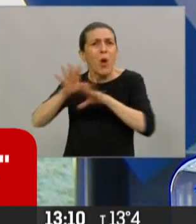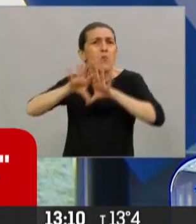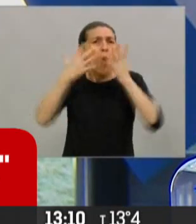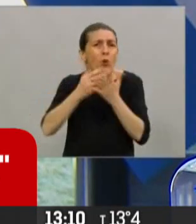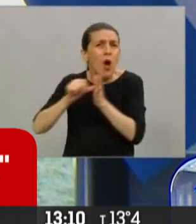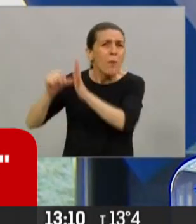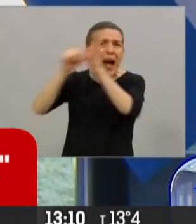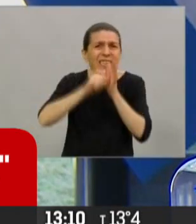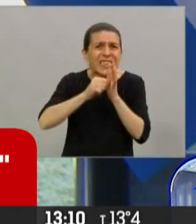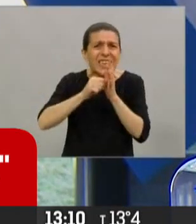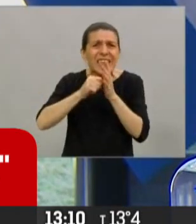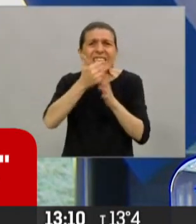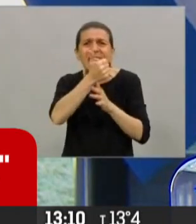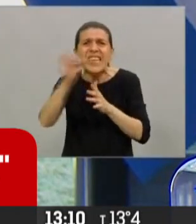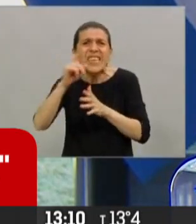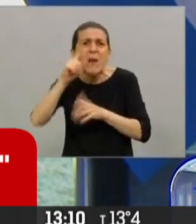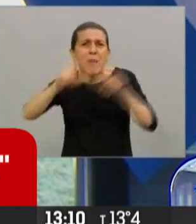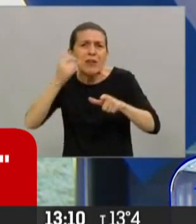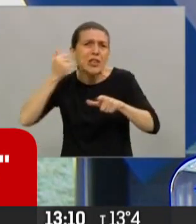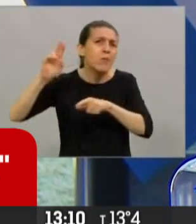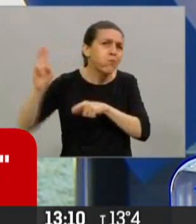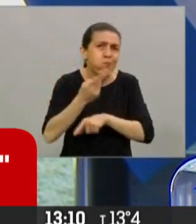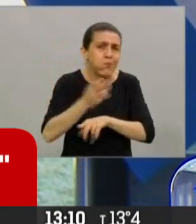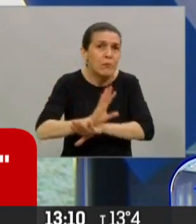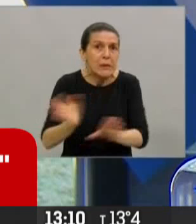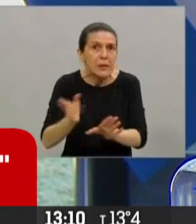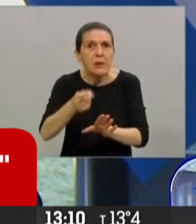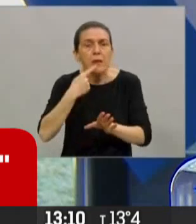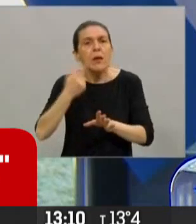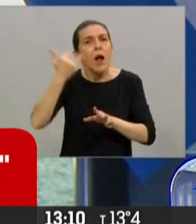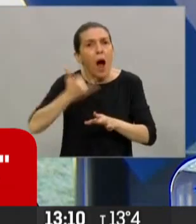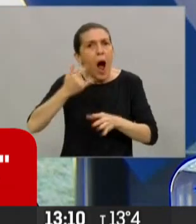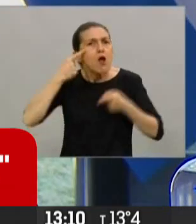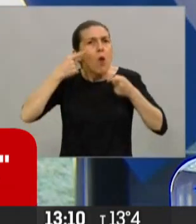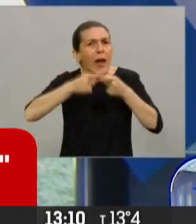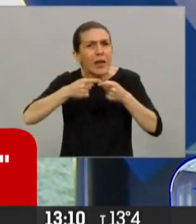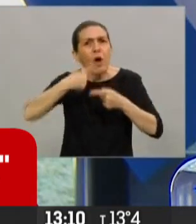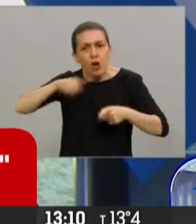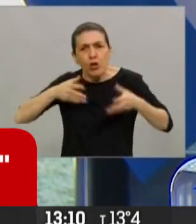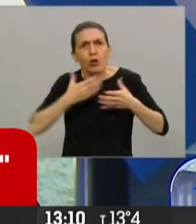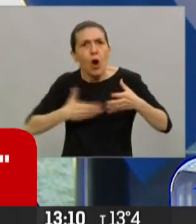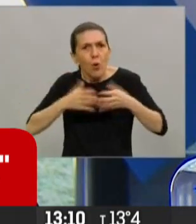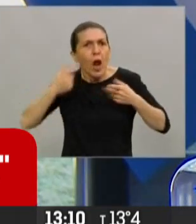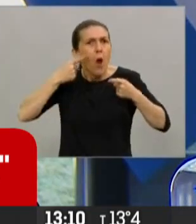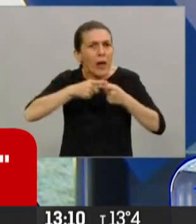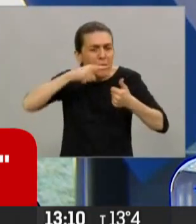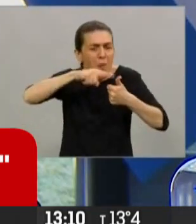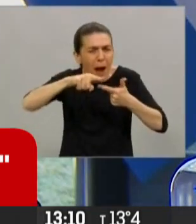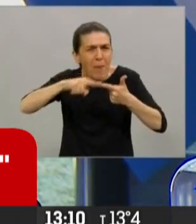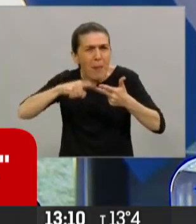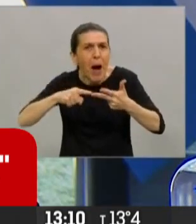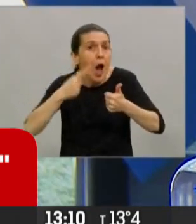600.000 vidas en el mundo y sabemos también que nos hemos fijado una serie de objetivos que gracias a Dios